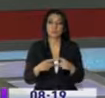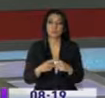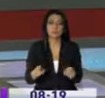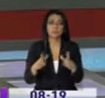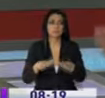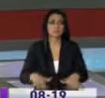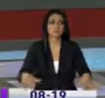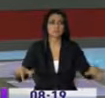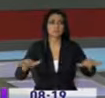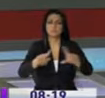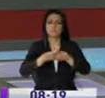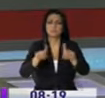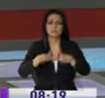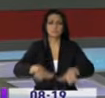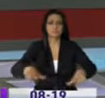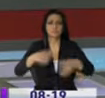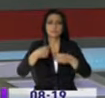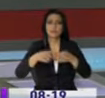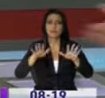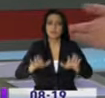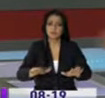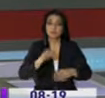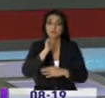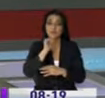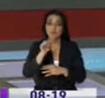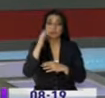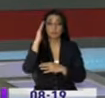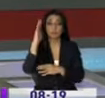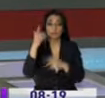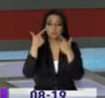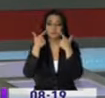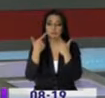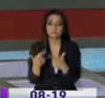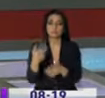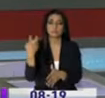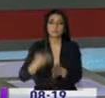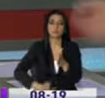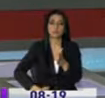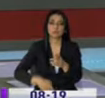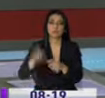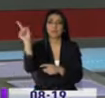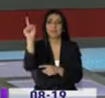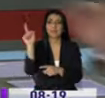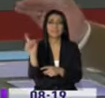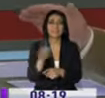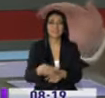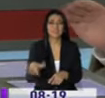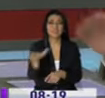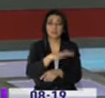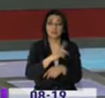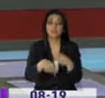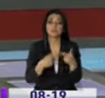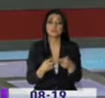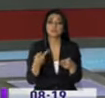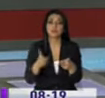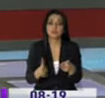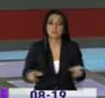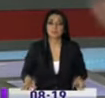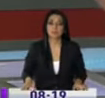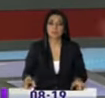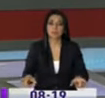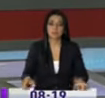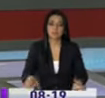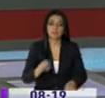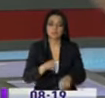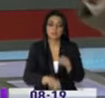Quito, grandes zonas que hace falta que los comisarios vayan y pongan multas, desde los grafiteos que están absolutamente terribles hasta las veredas y